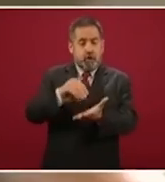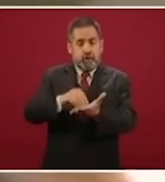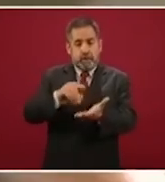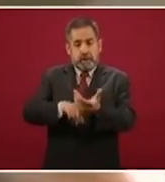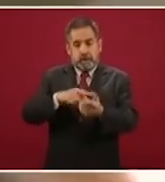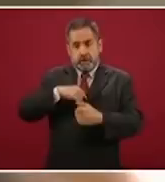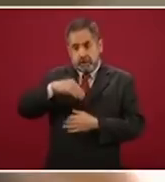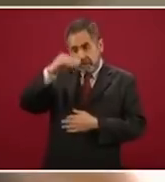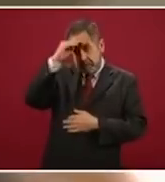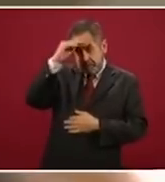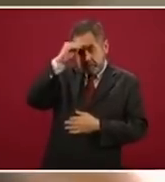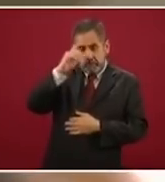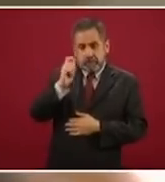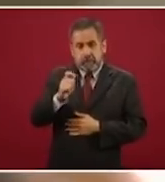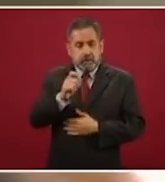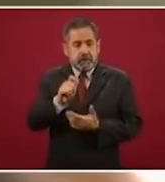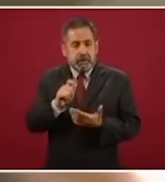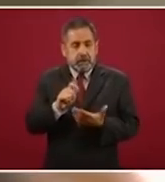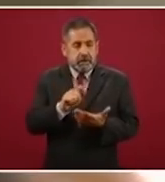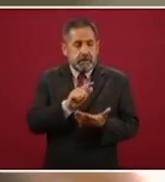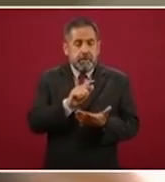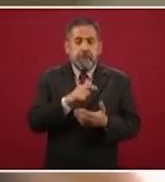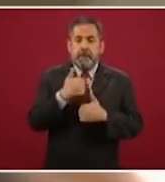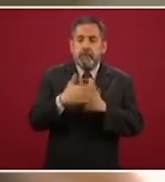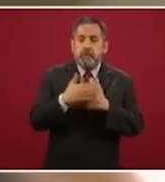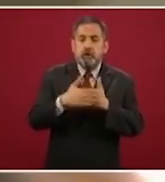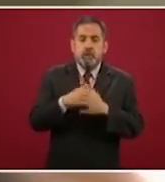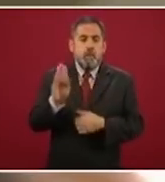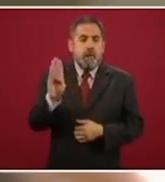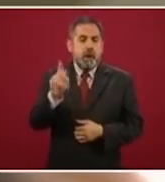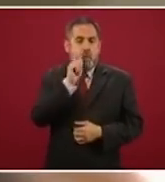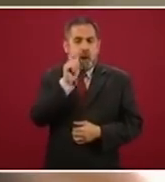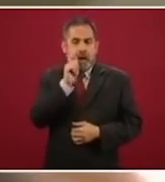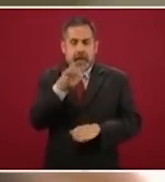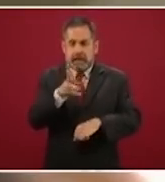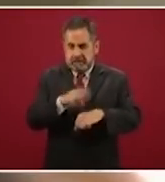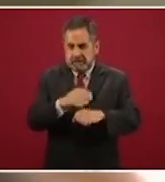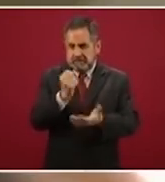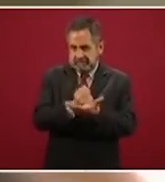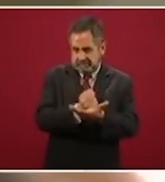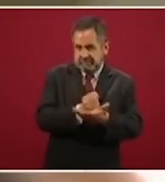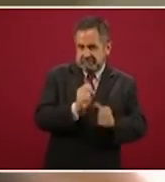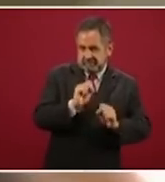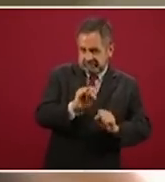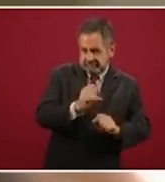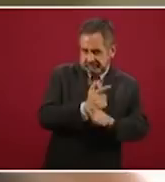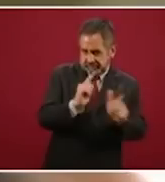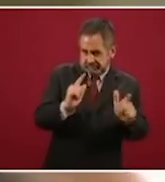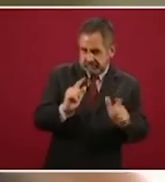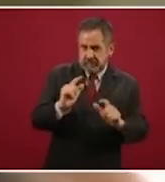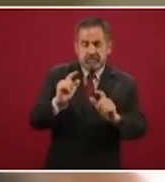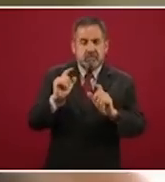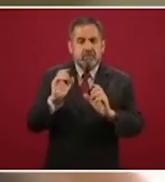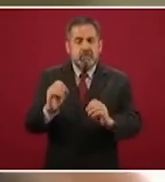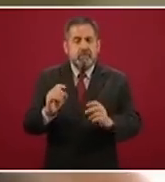contemplando la legalización de la marihuana y la legalización del